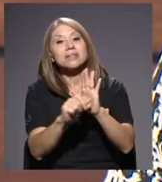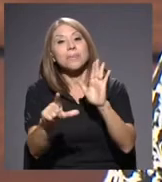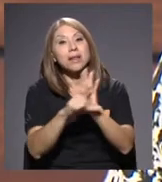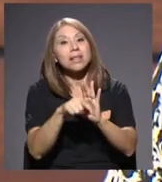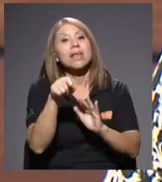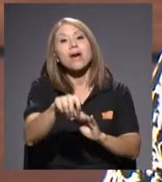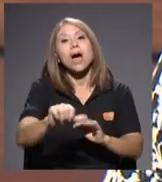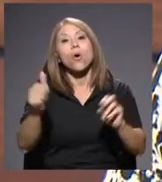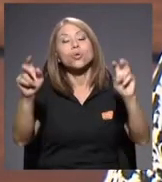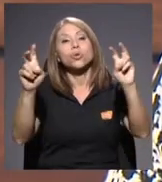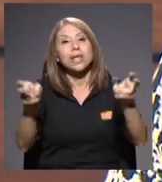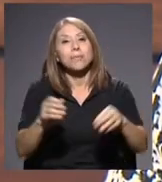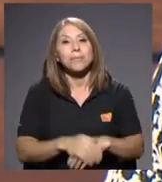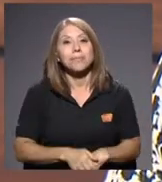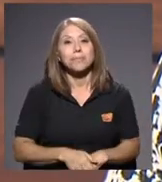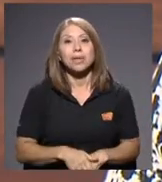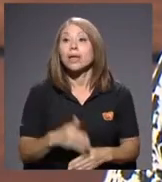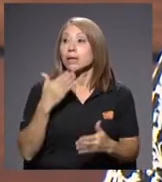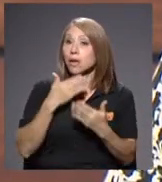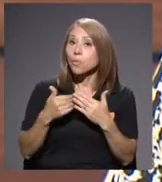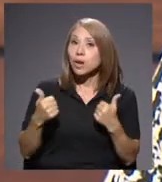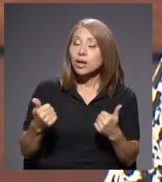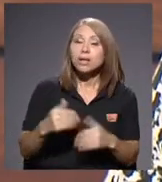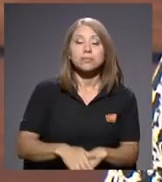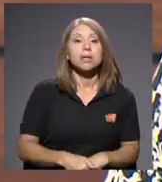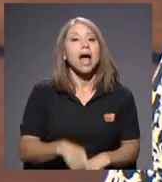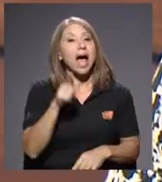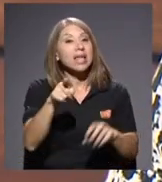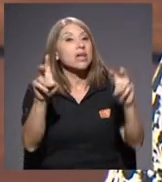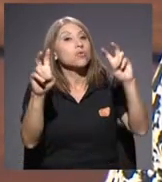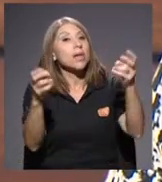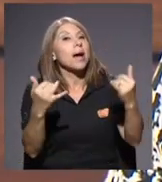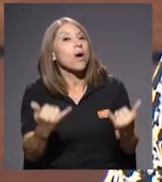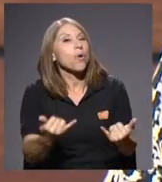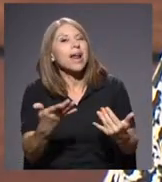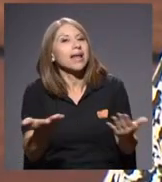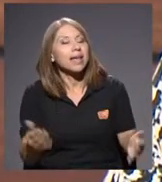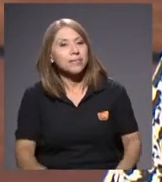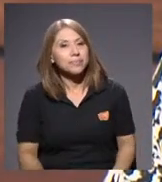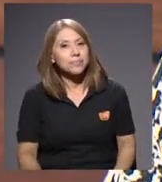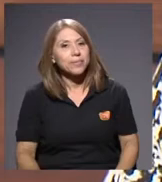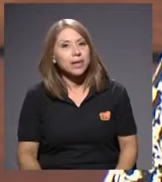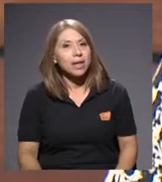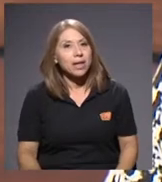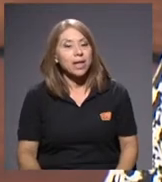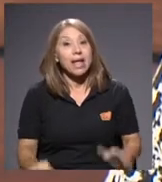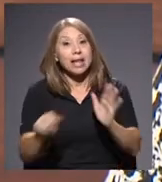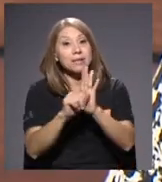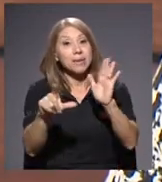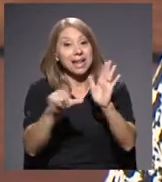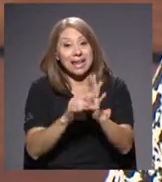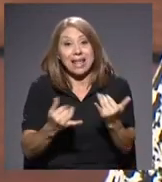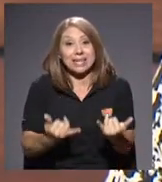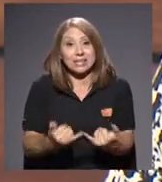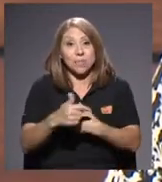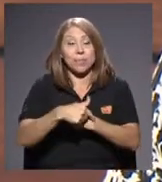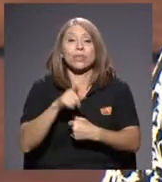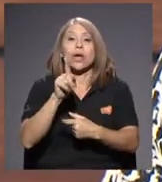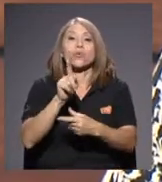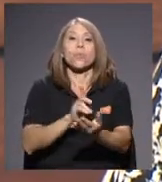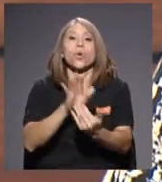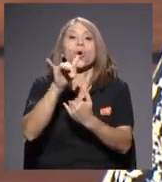que... Qué buena lectura. Hay un tema fundamental ahora que es el siguiente, o sea, hay un proyecto de reforma al